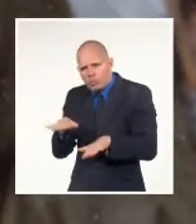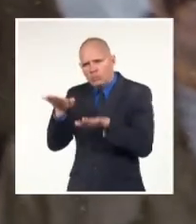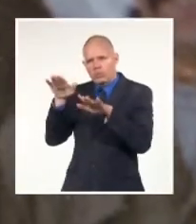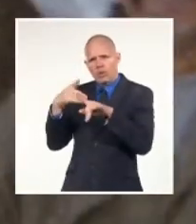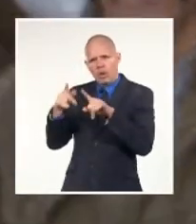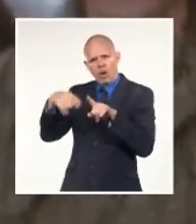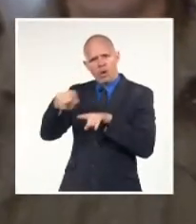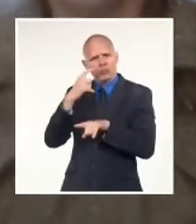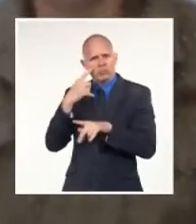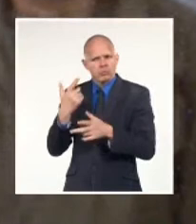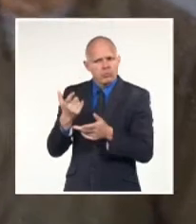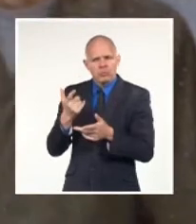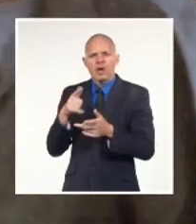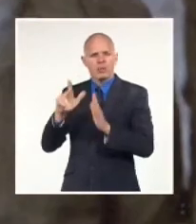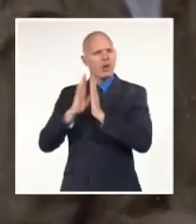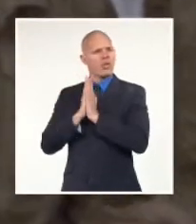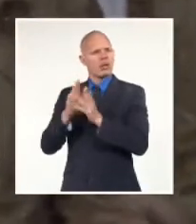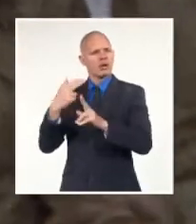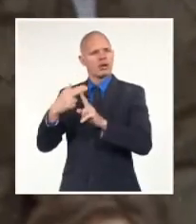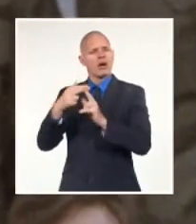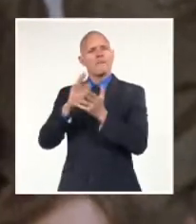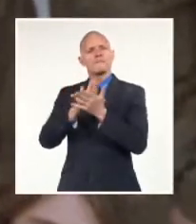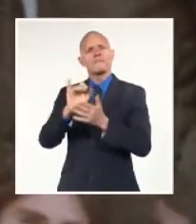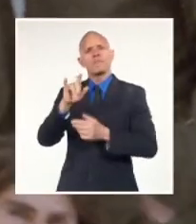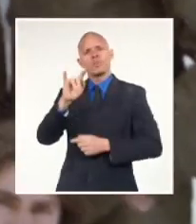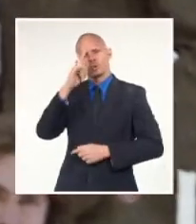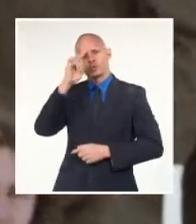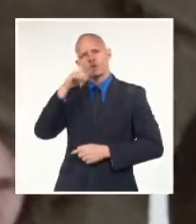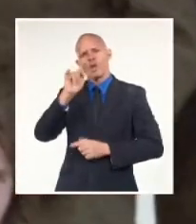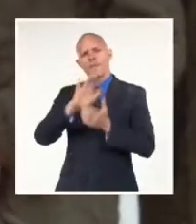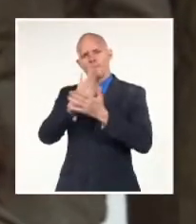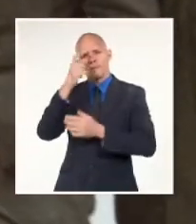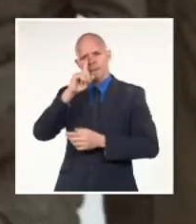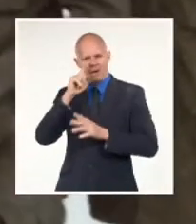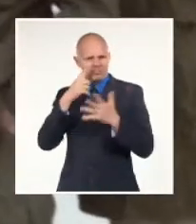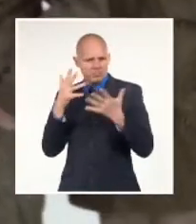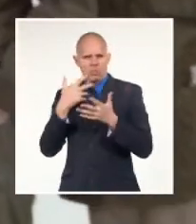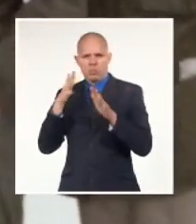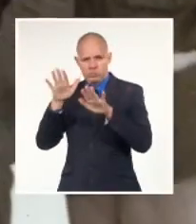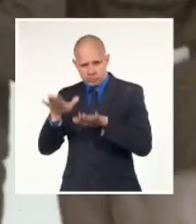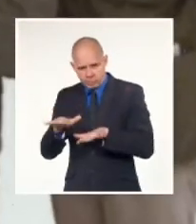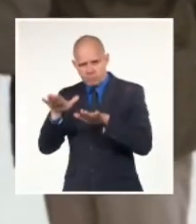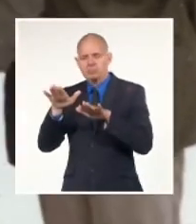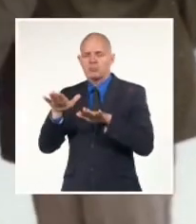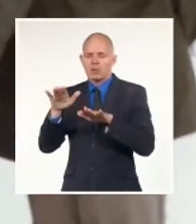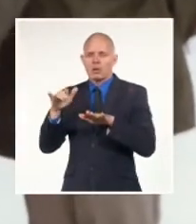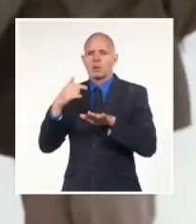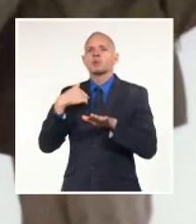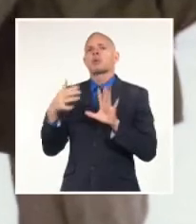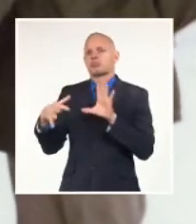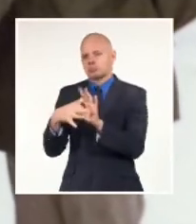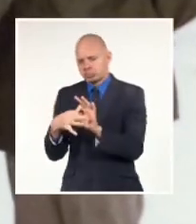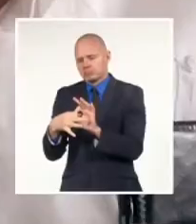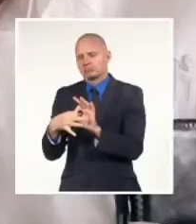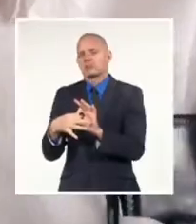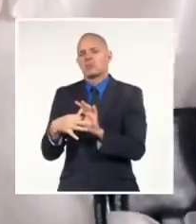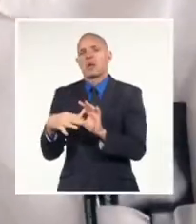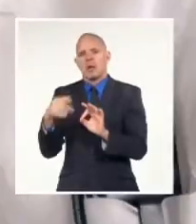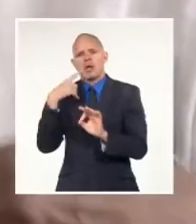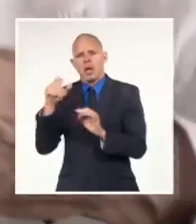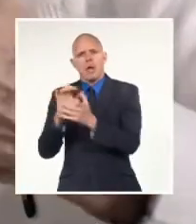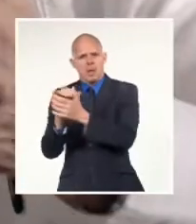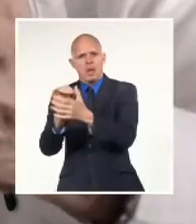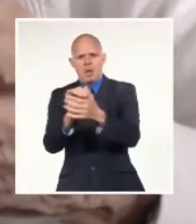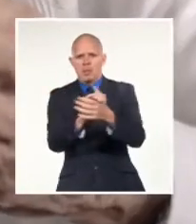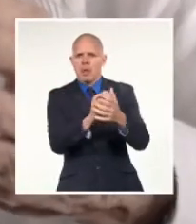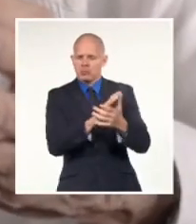Tuve muchos buenos amigos en la cárcel, pero buenos amigos. Perdón que suene como que me estoy dando caché, pero me convertí